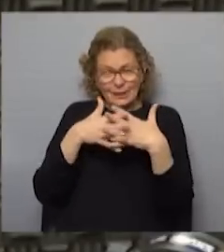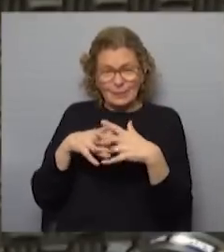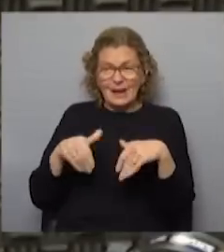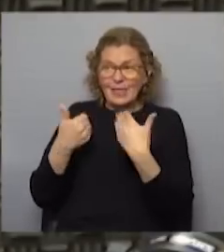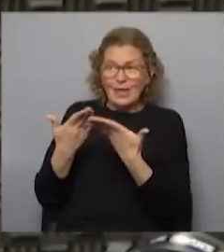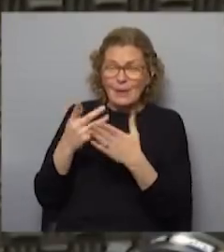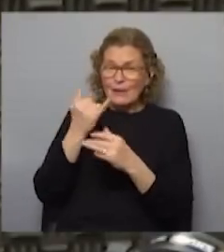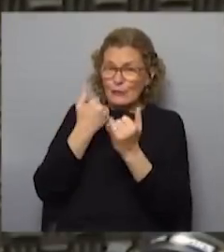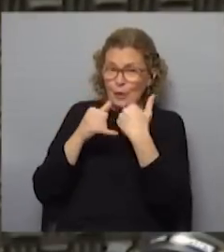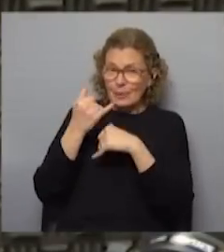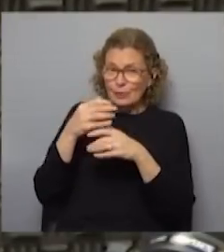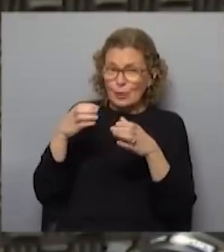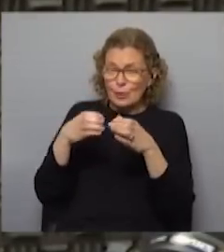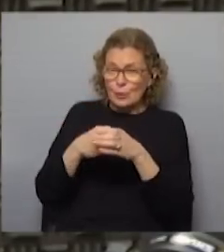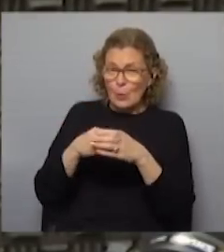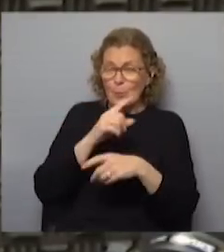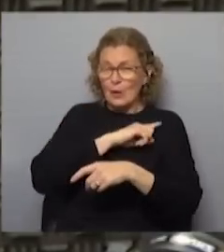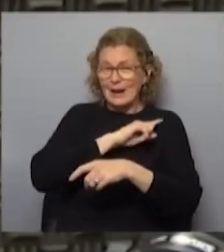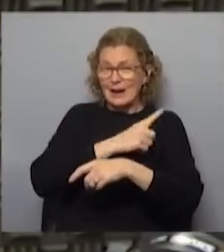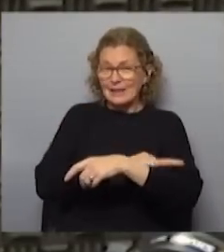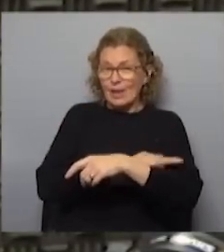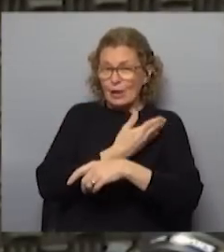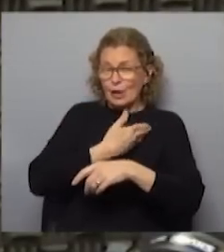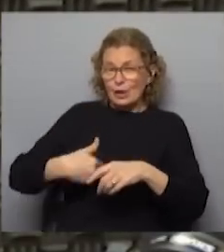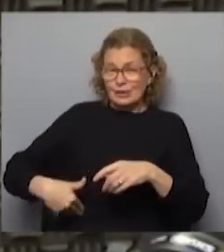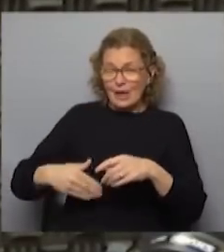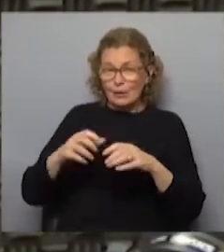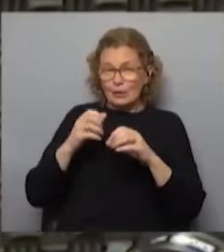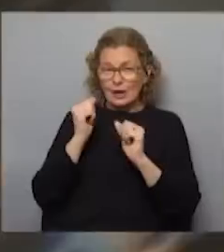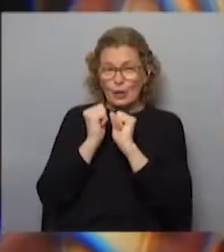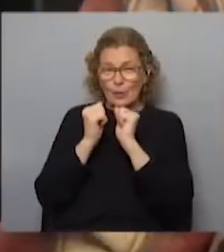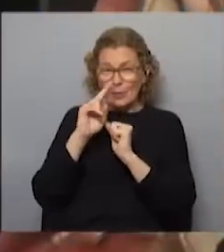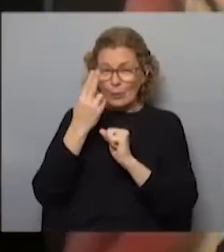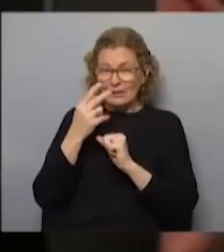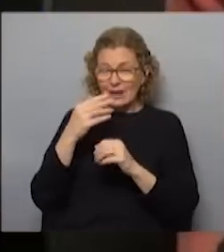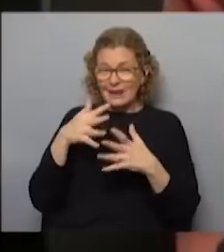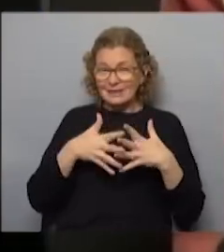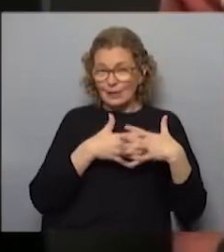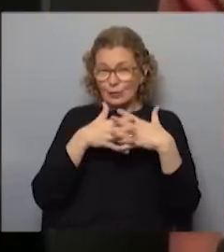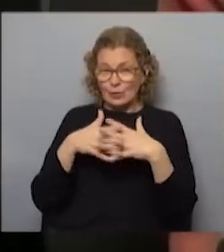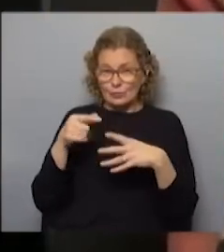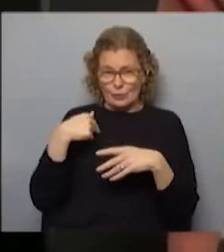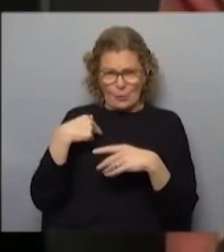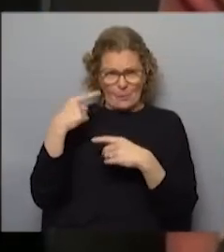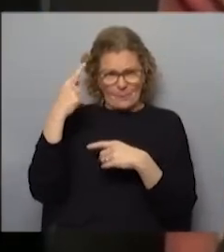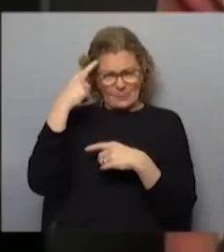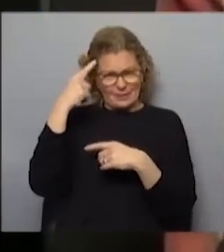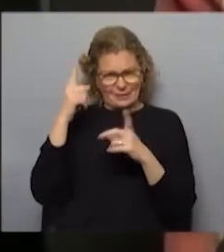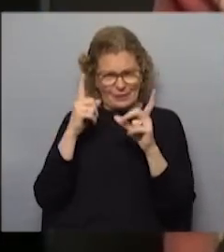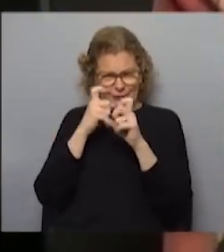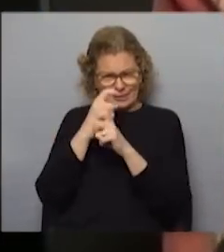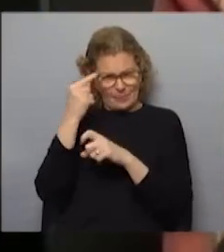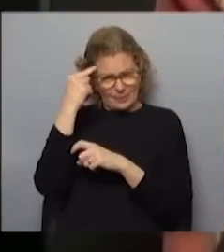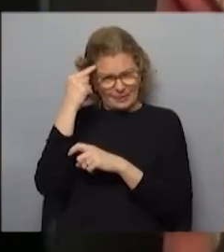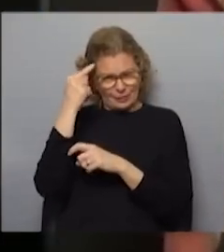le daban información sobre los partidos del estado y la economía uruguaya a los yanquis me cuesta creer que esto no no